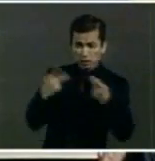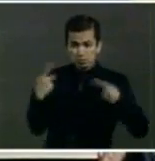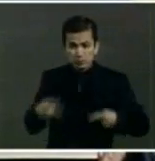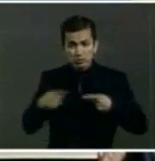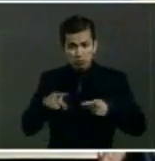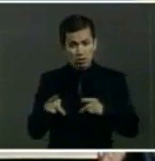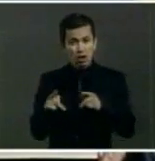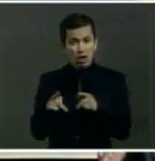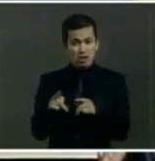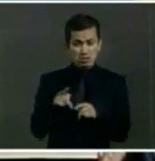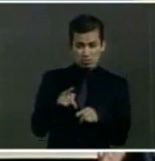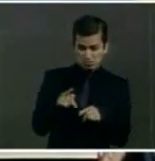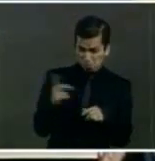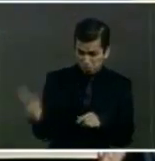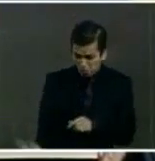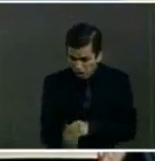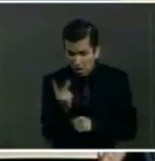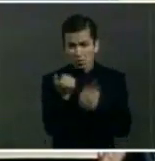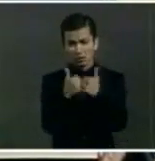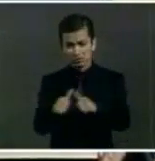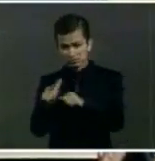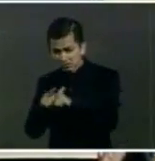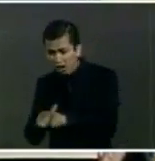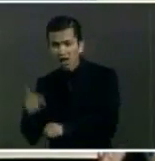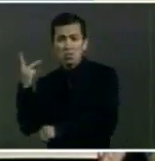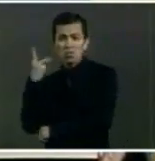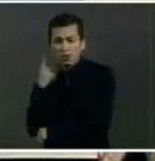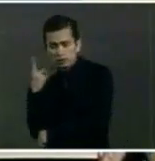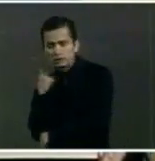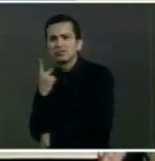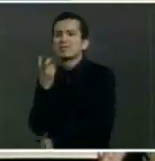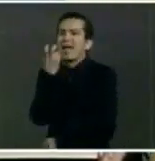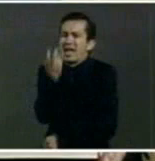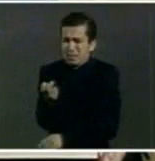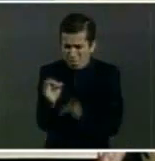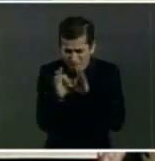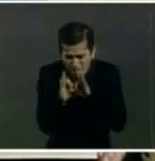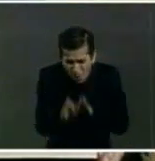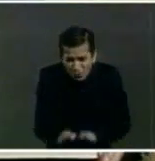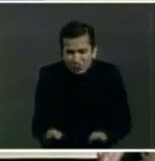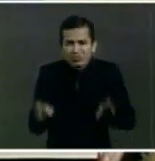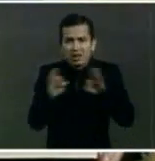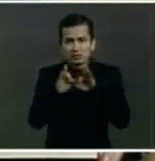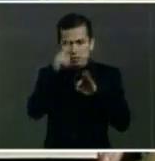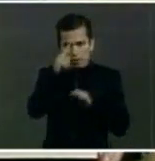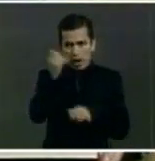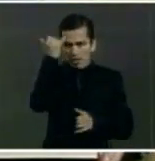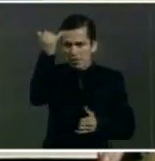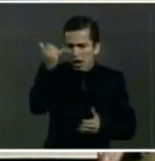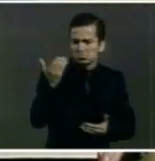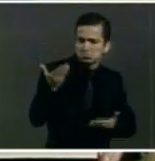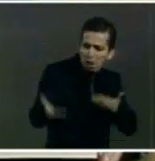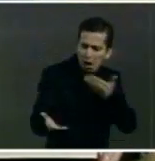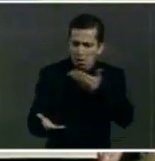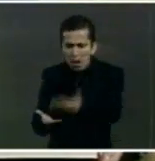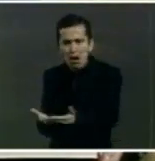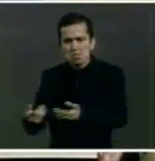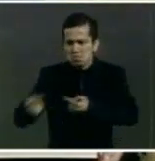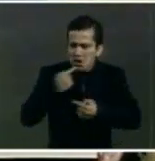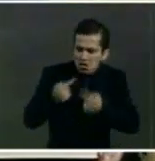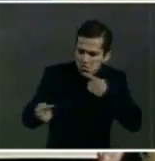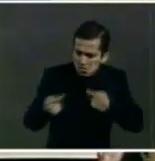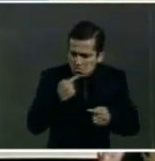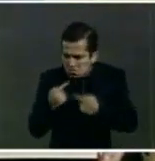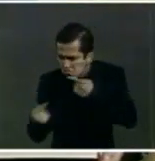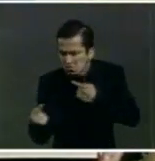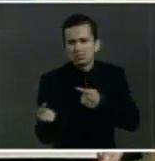ellos, el diálogo con los actores políticos ha tenido un papel fundamental para debatir ideas, para conocer razones,